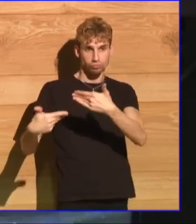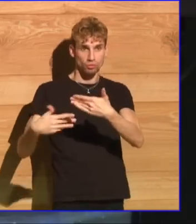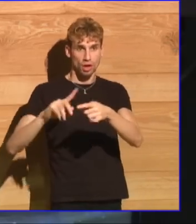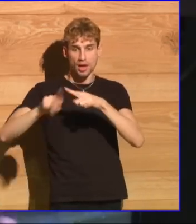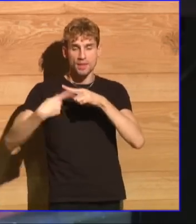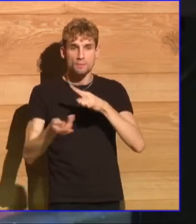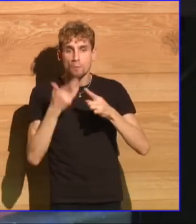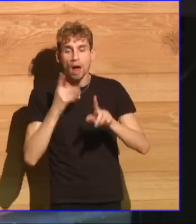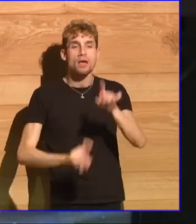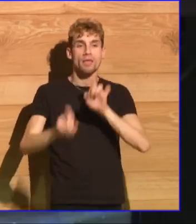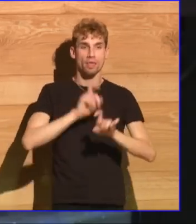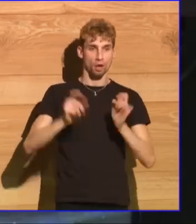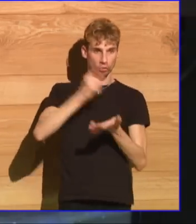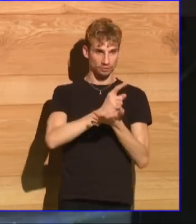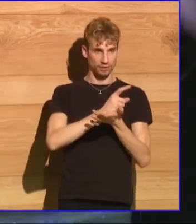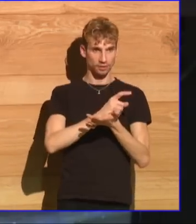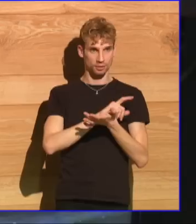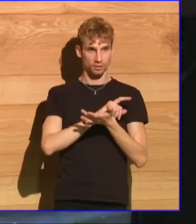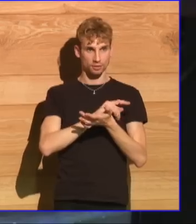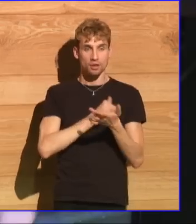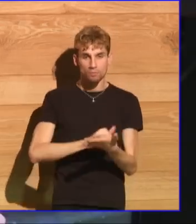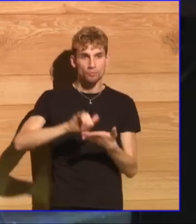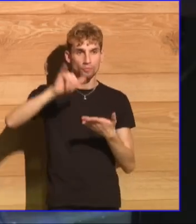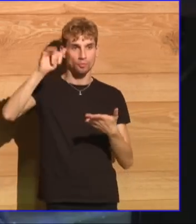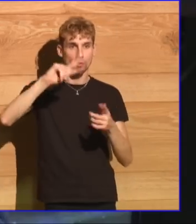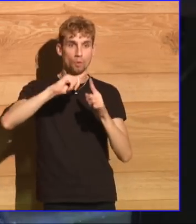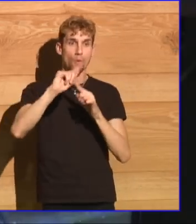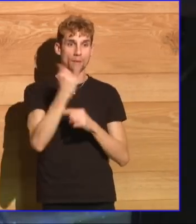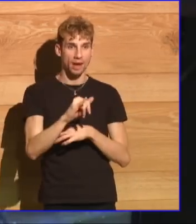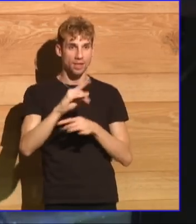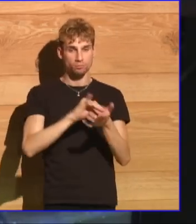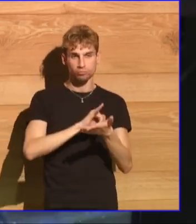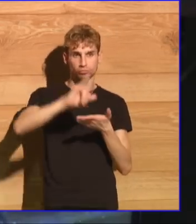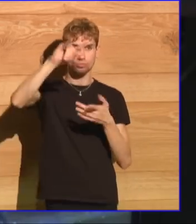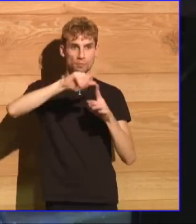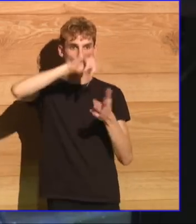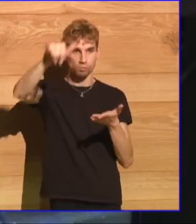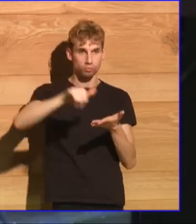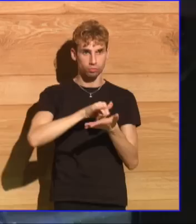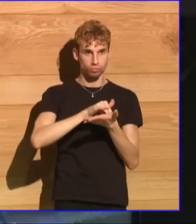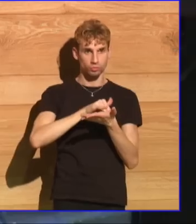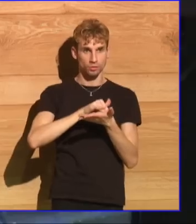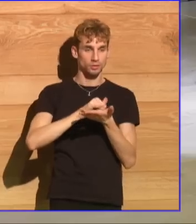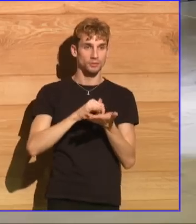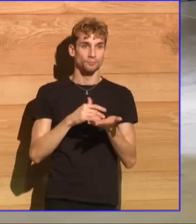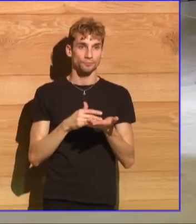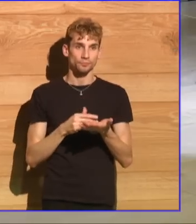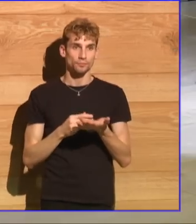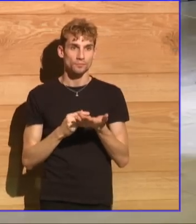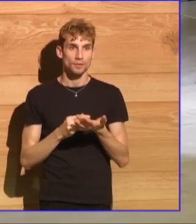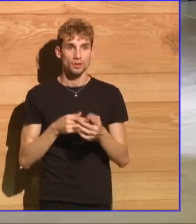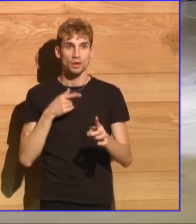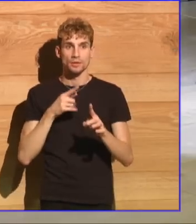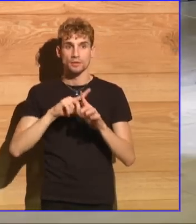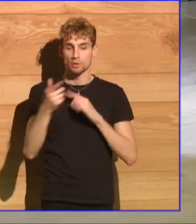volver a hacer la siguiente toma, sí, vamos a volver a hacer la siguiente toma, vuelve a despegar el avión, se vuelve a ir a tomar por saco, viene desde no sé dónde dentro de 8